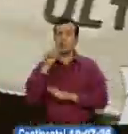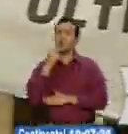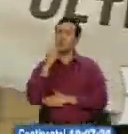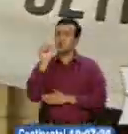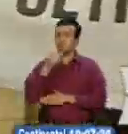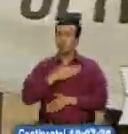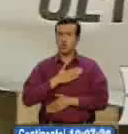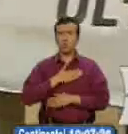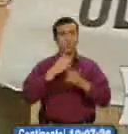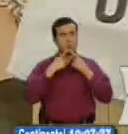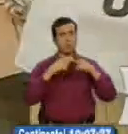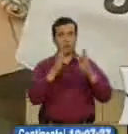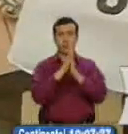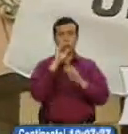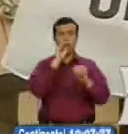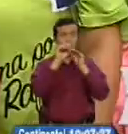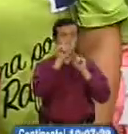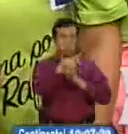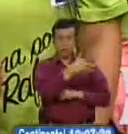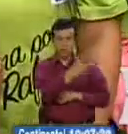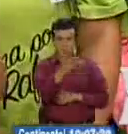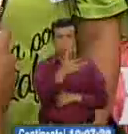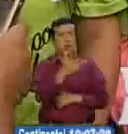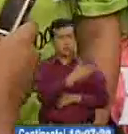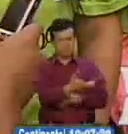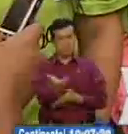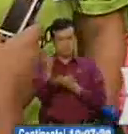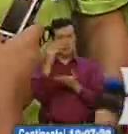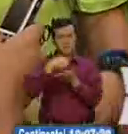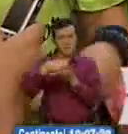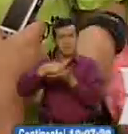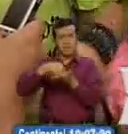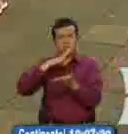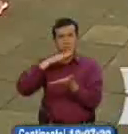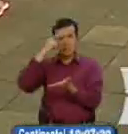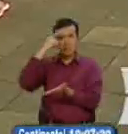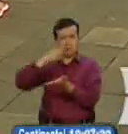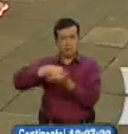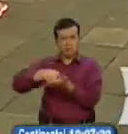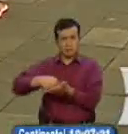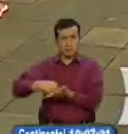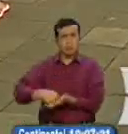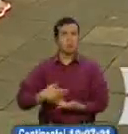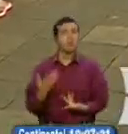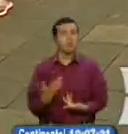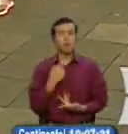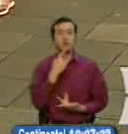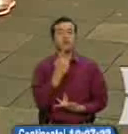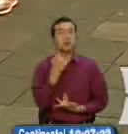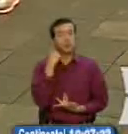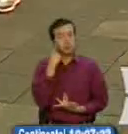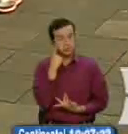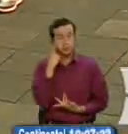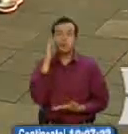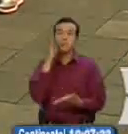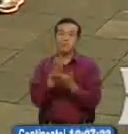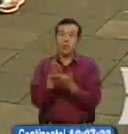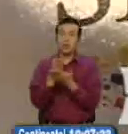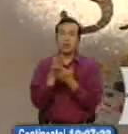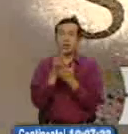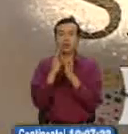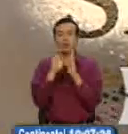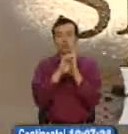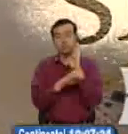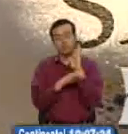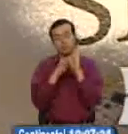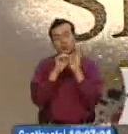quien públicamente solicitó a sus simpatizantes adherirse a la campaña impulsada por Pamela Aguirre, la cual busca una consulta popular que deje sin efecto la transitoria